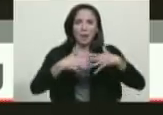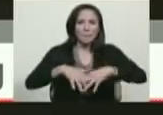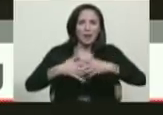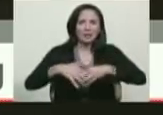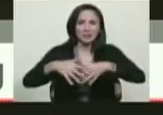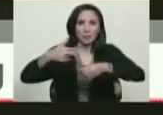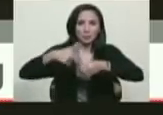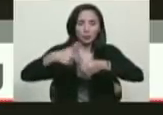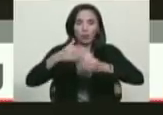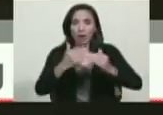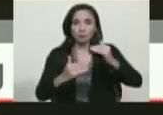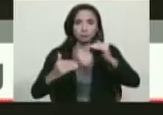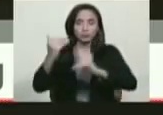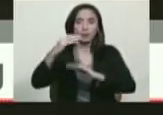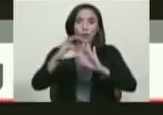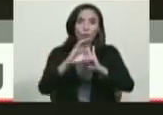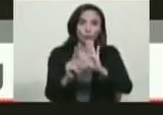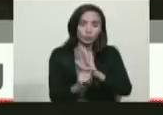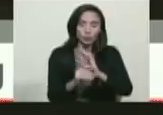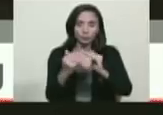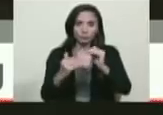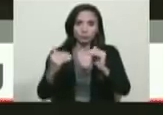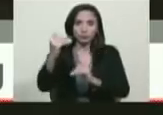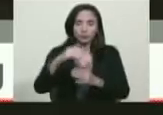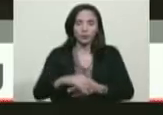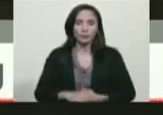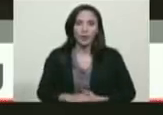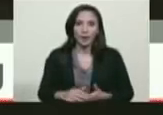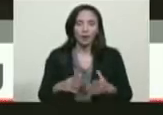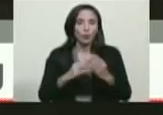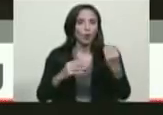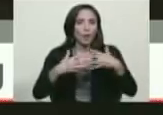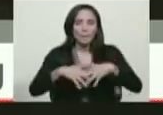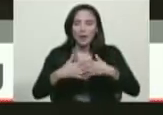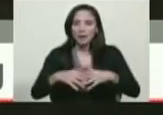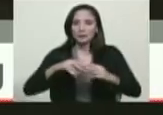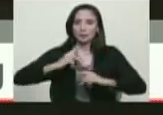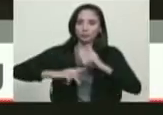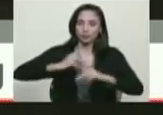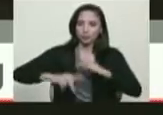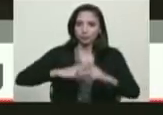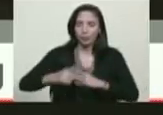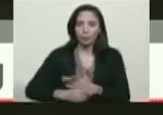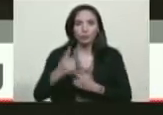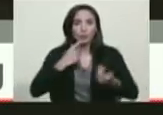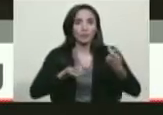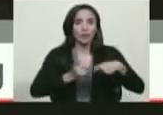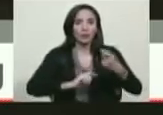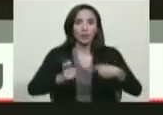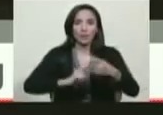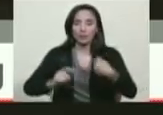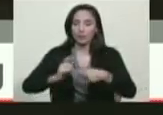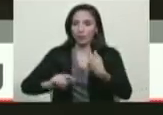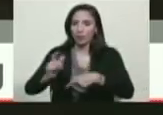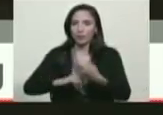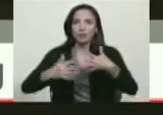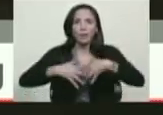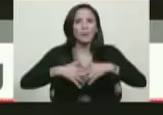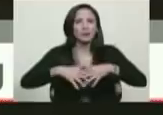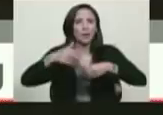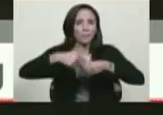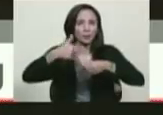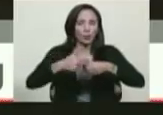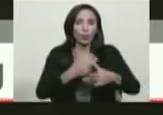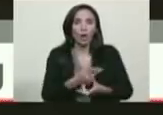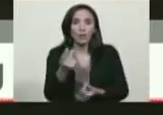de rango constitucional, a la cual está reservada la industria, producción y comercialización de la actividad petrolera,